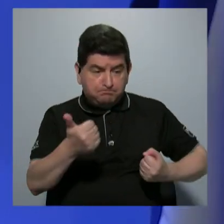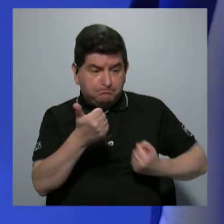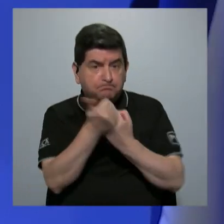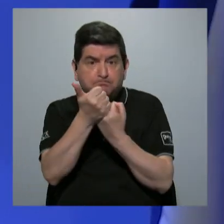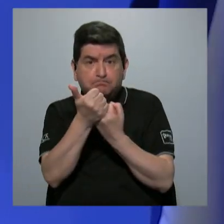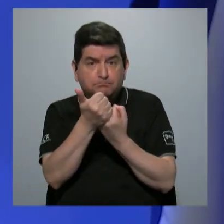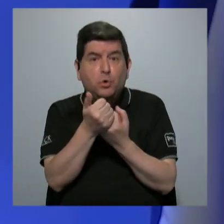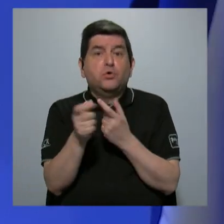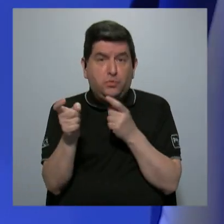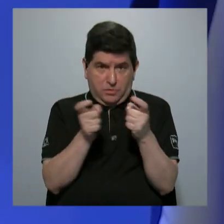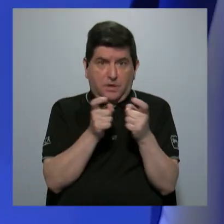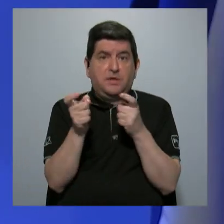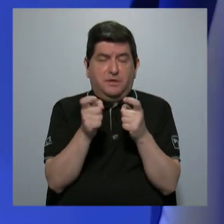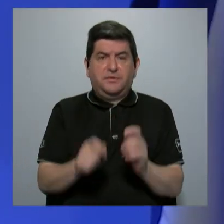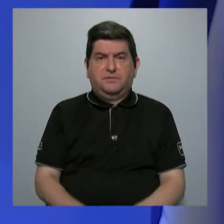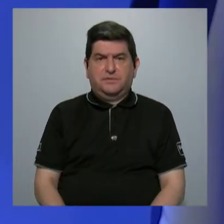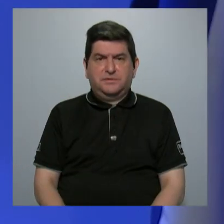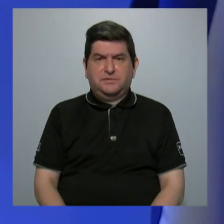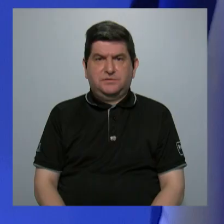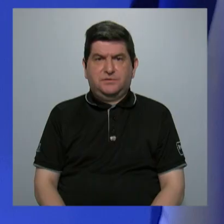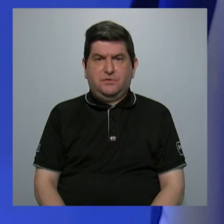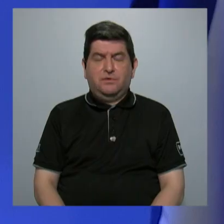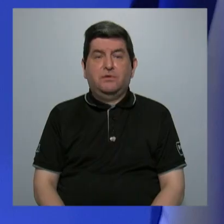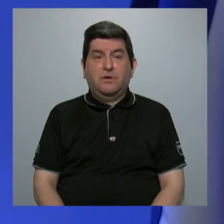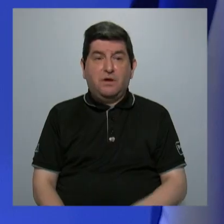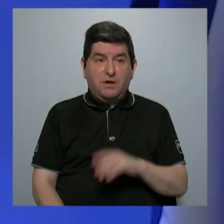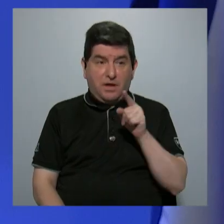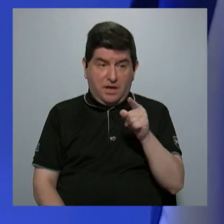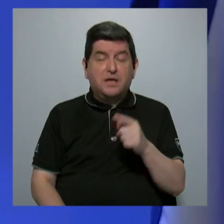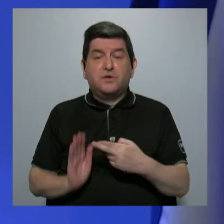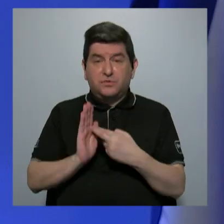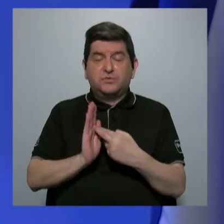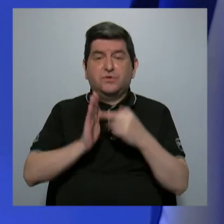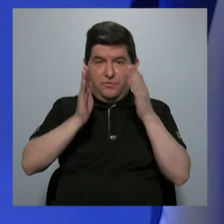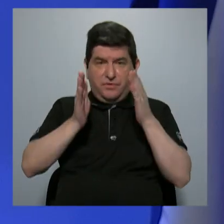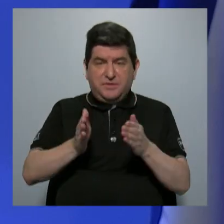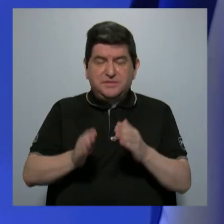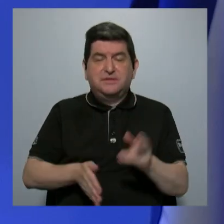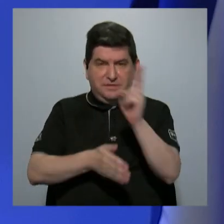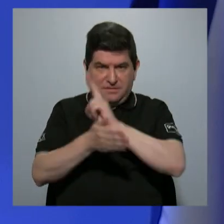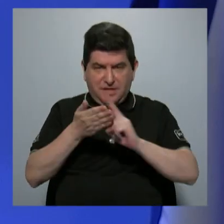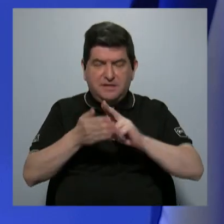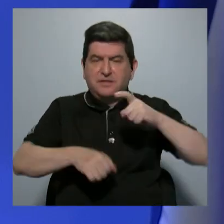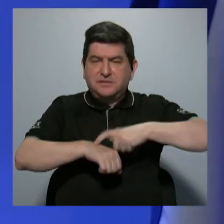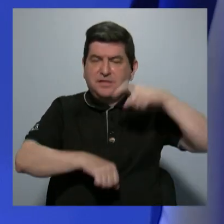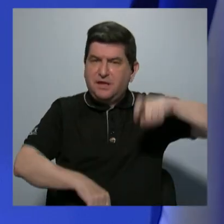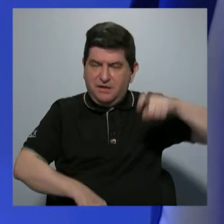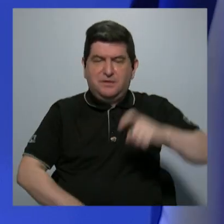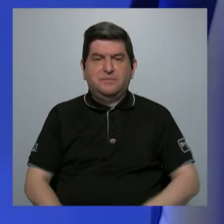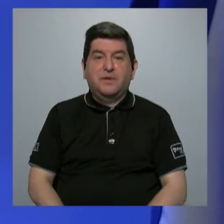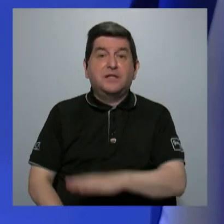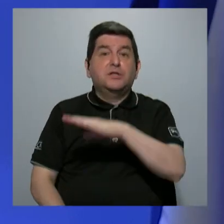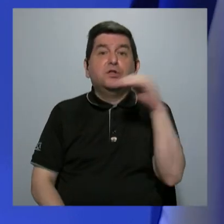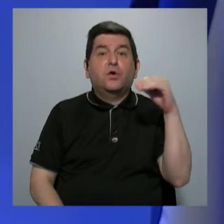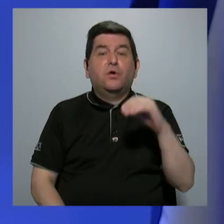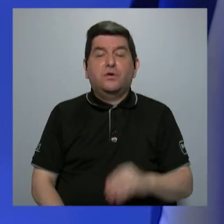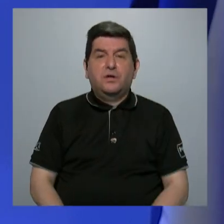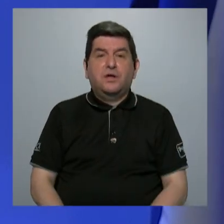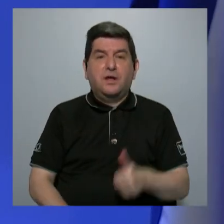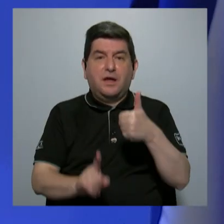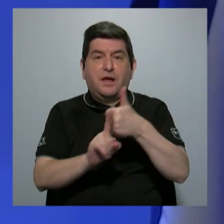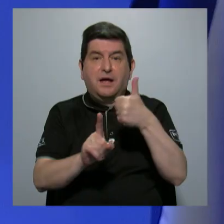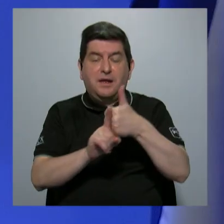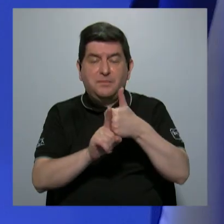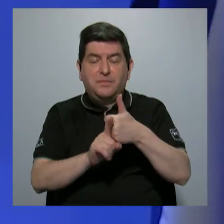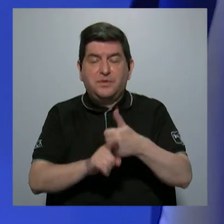a la administración, en tanto que es la que representa a nuestra universidad cuando sea necesario, y también al mismo